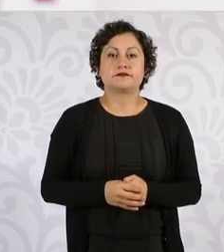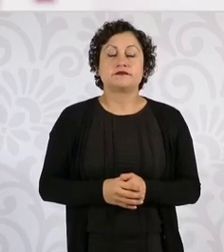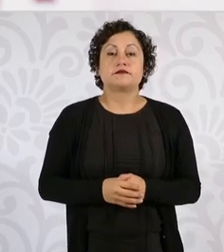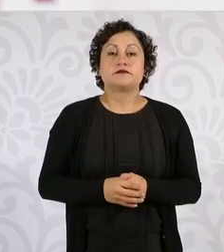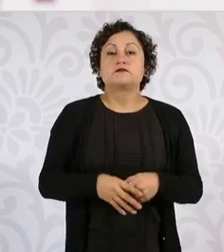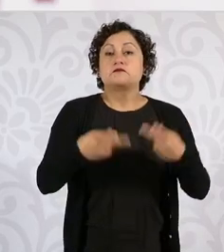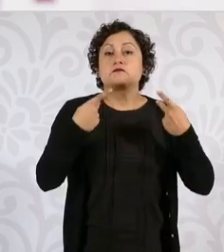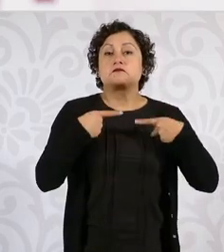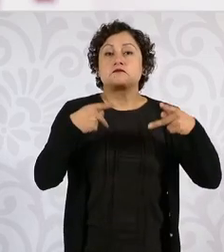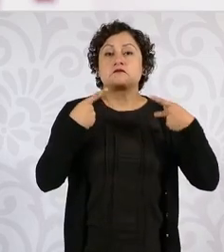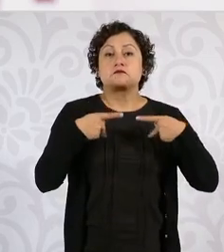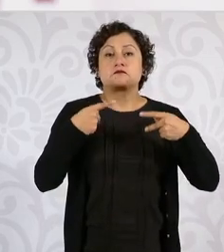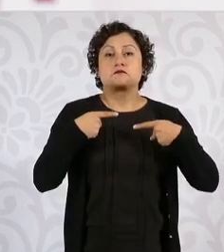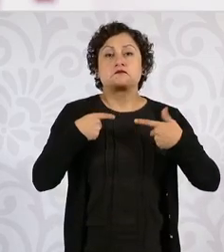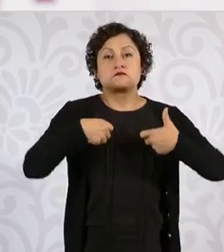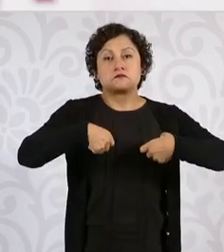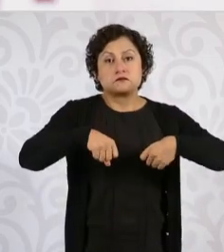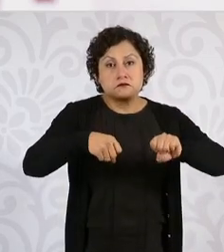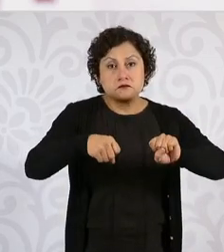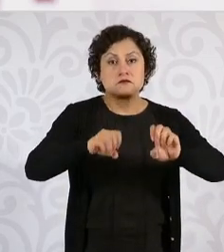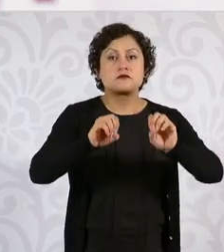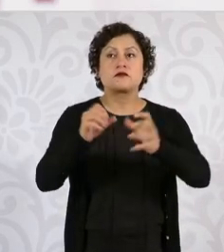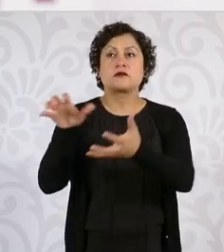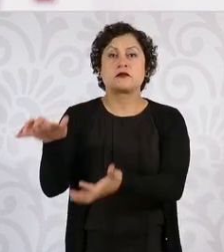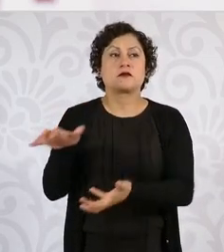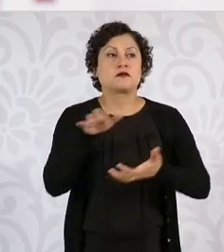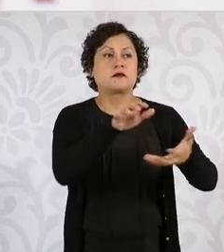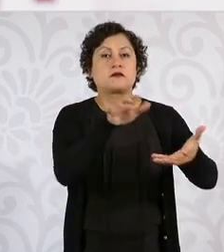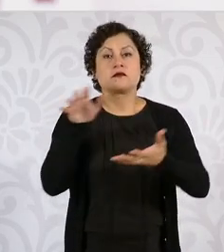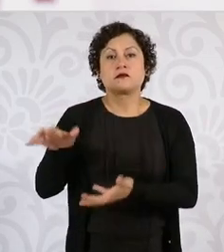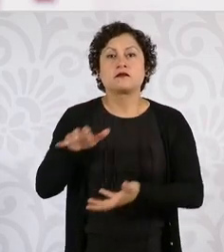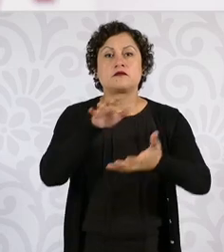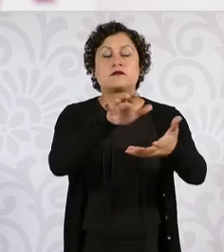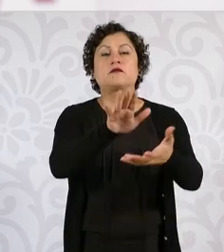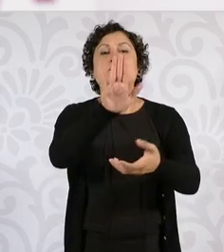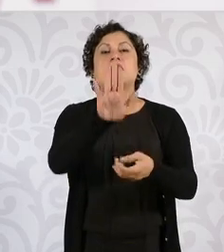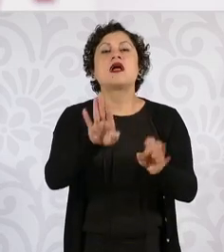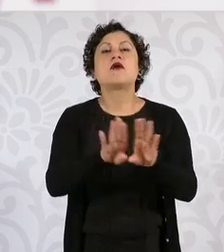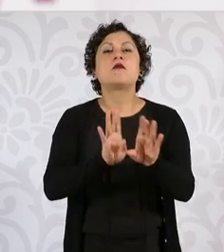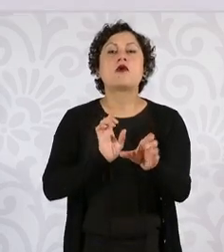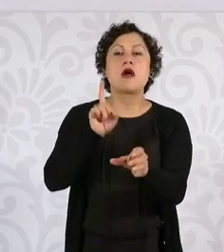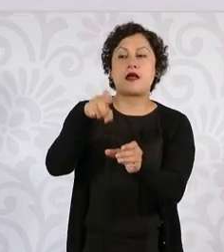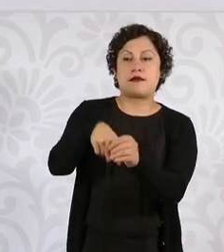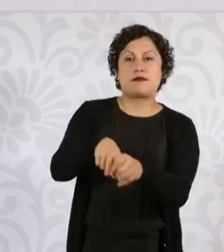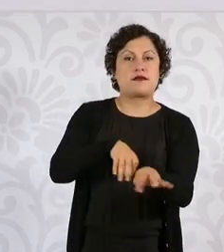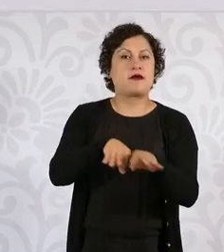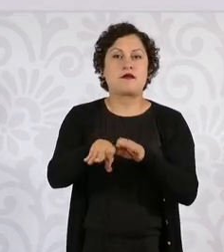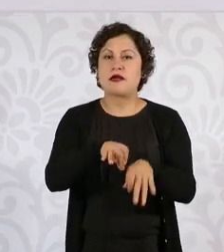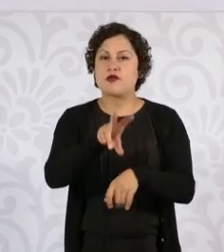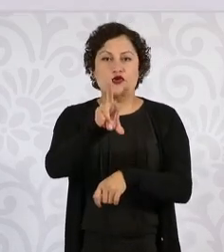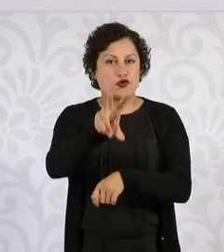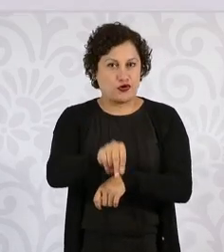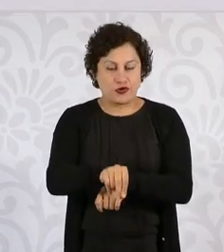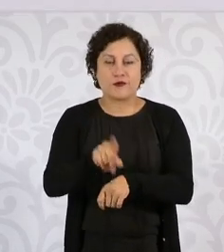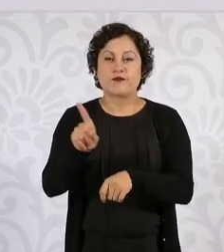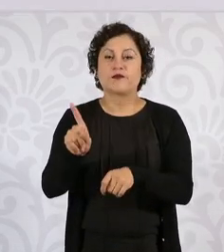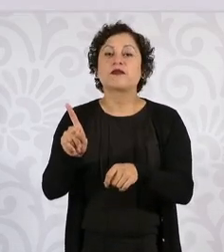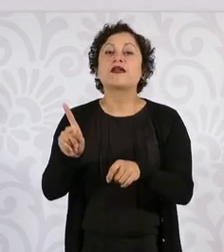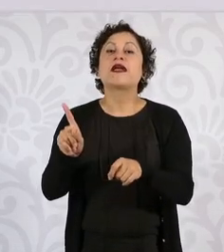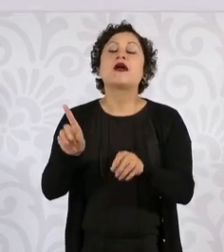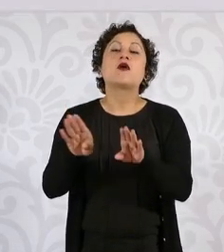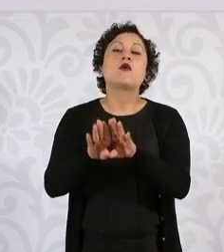como si se hiciera socio de la empresa. En algunos casos es una práctica que se utiliza. Entonces, al ser socio, pues te